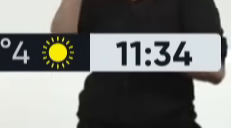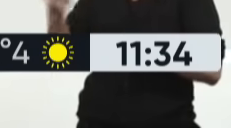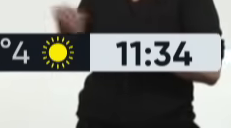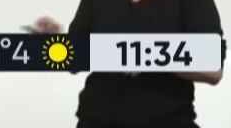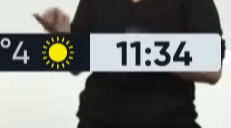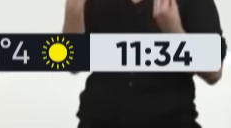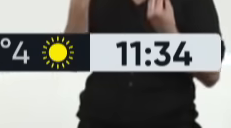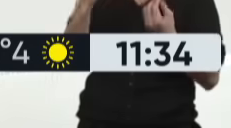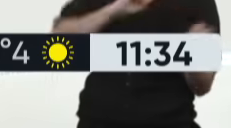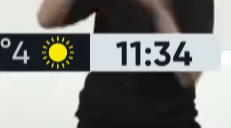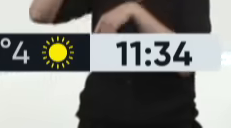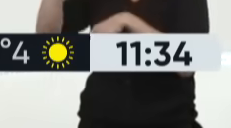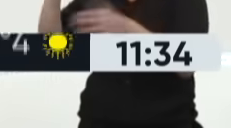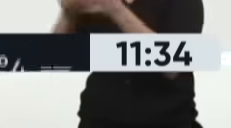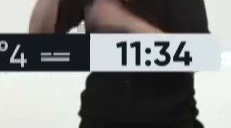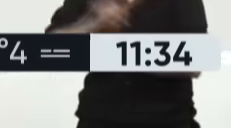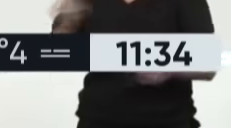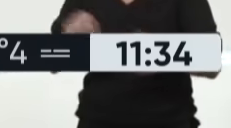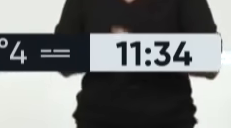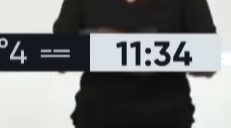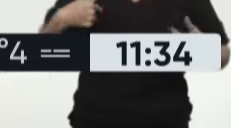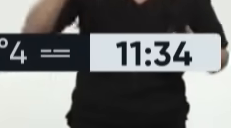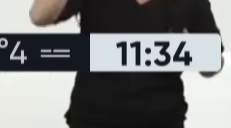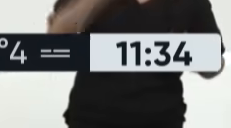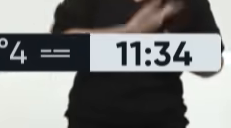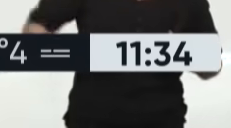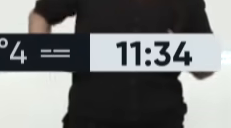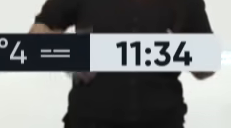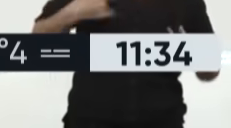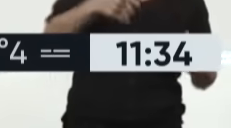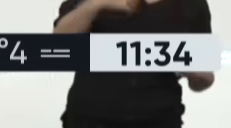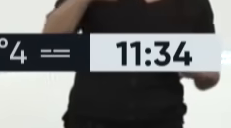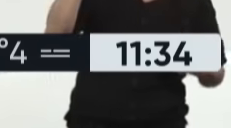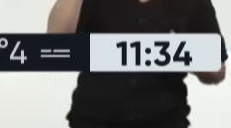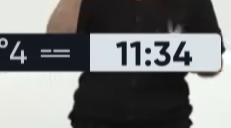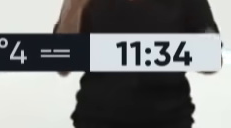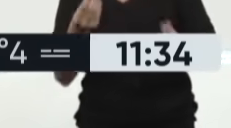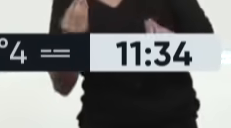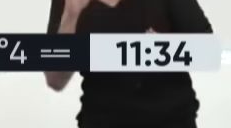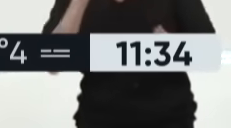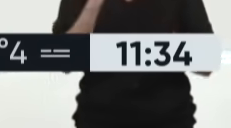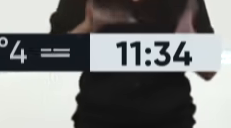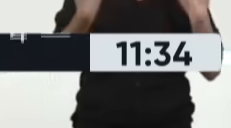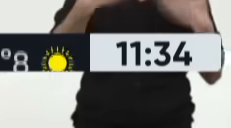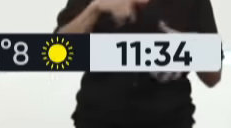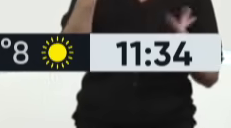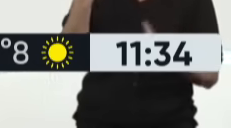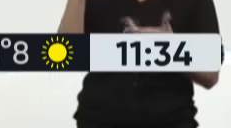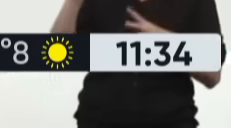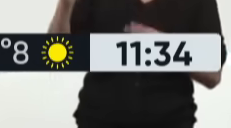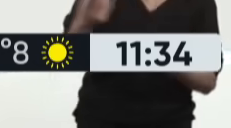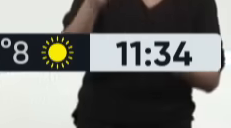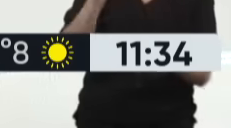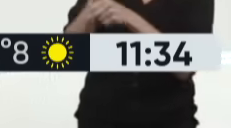¿El gobierno teme por la vida de Nahuel Gallo, teniendo en cuenta lo que está pasando en las últimas semanas con la intensificación de parte del régimen